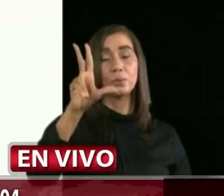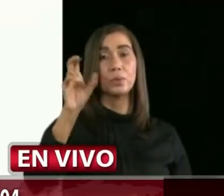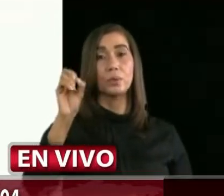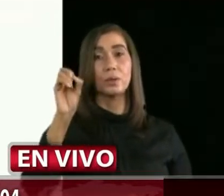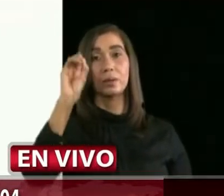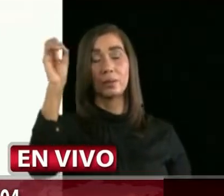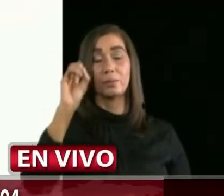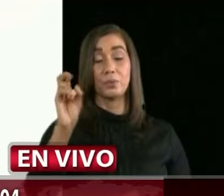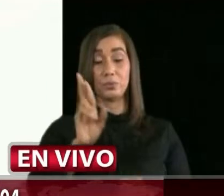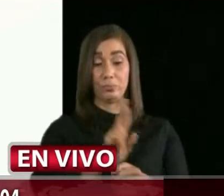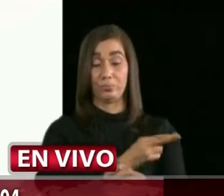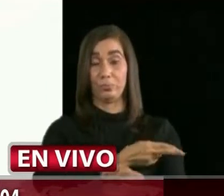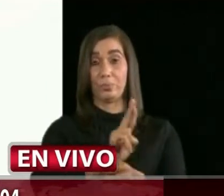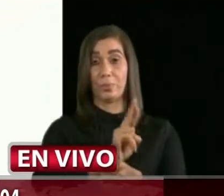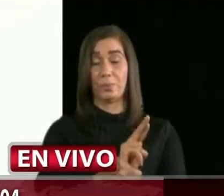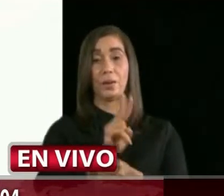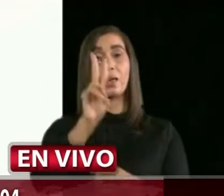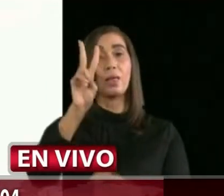2.30% La Romana,